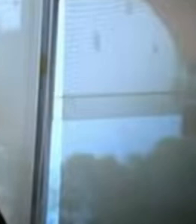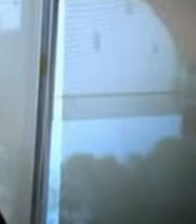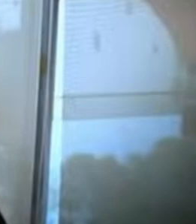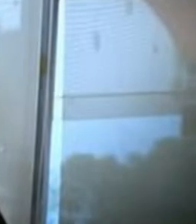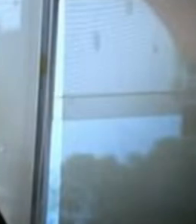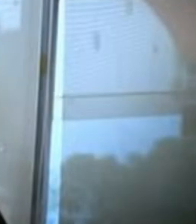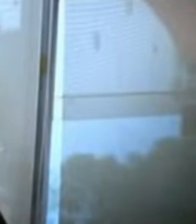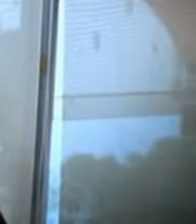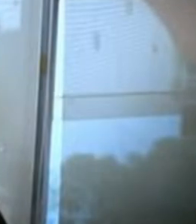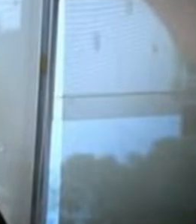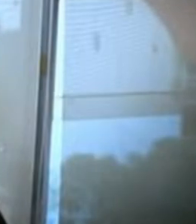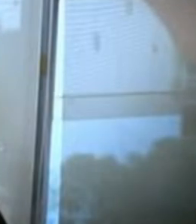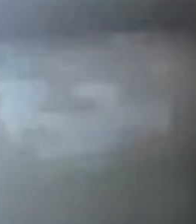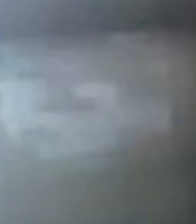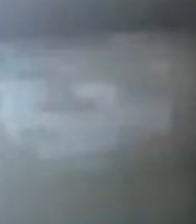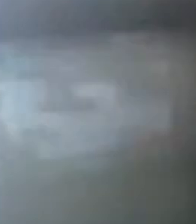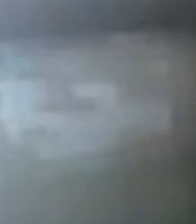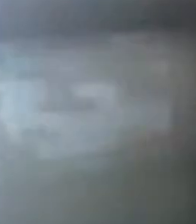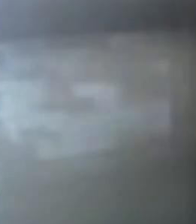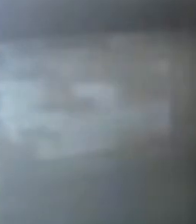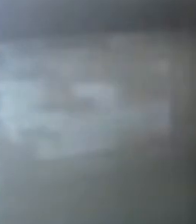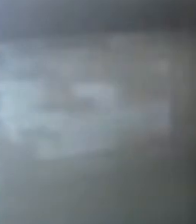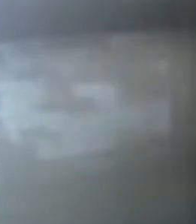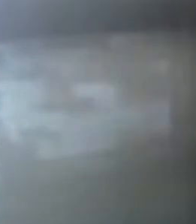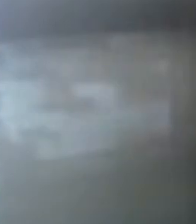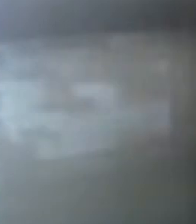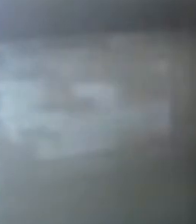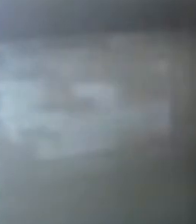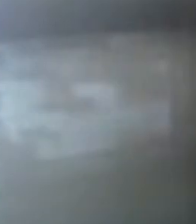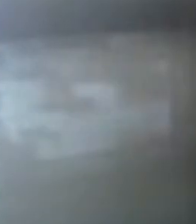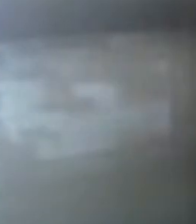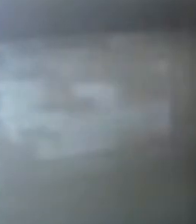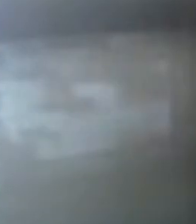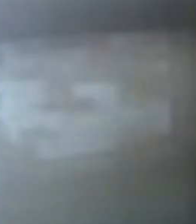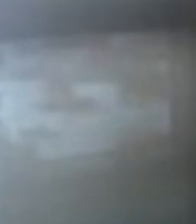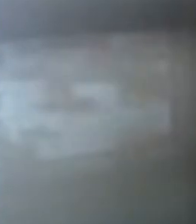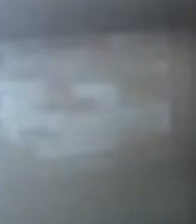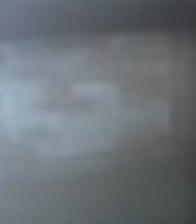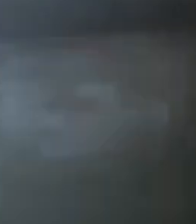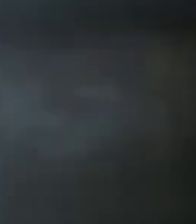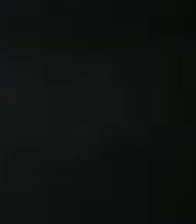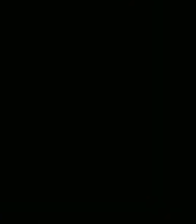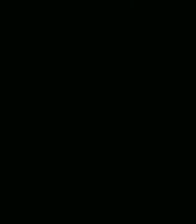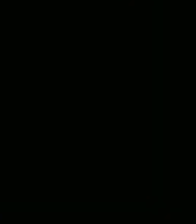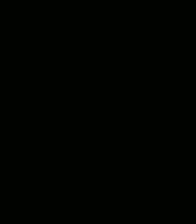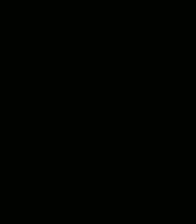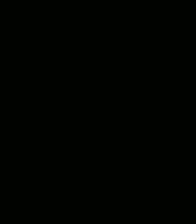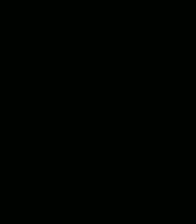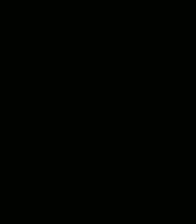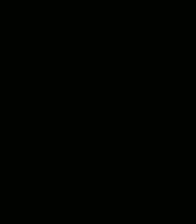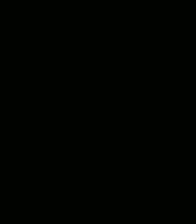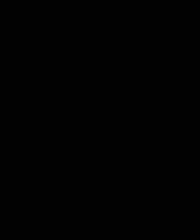una casa, sino poder remodelar o construir otros pisos para mi casa.